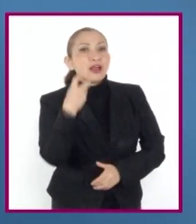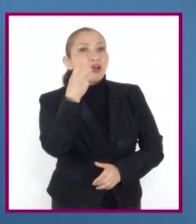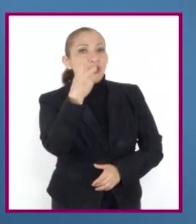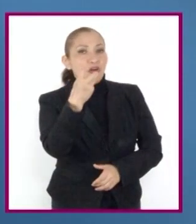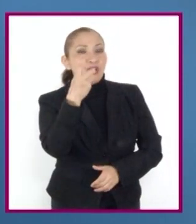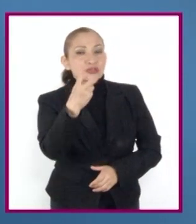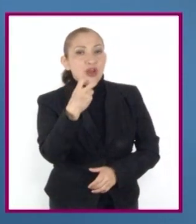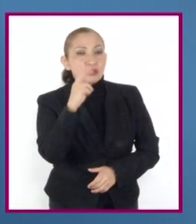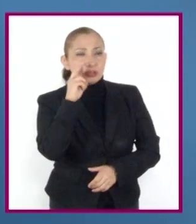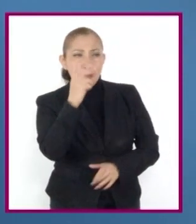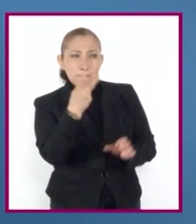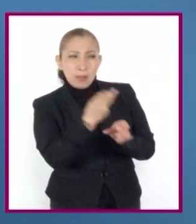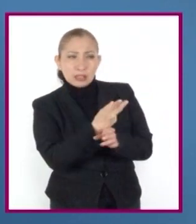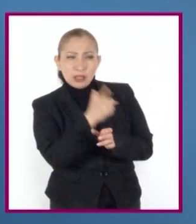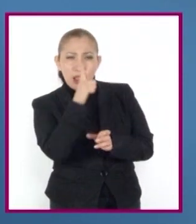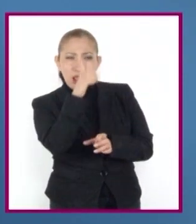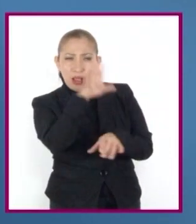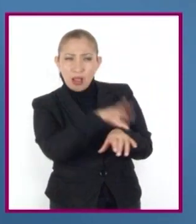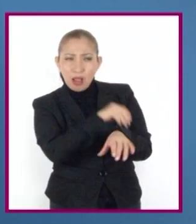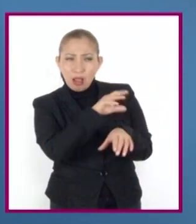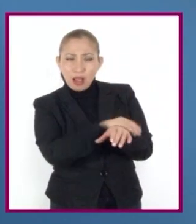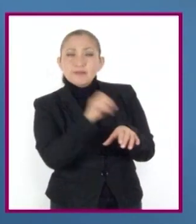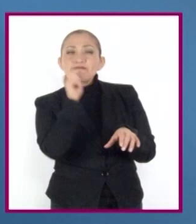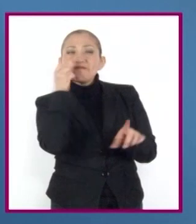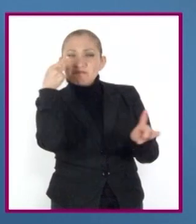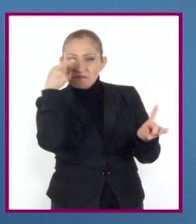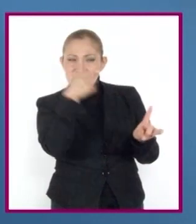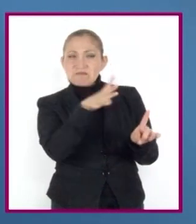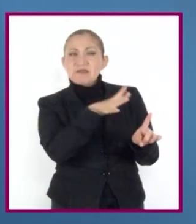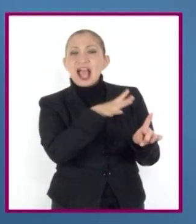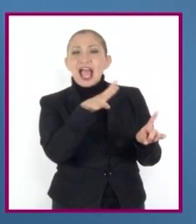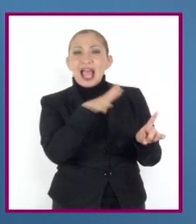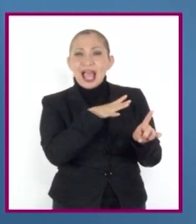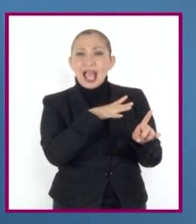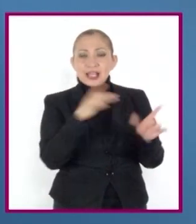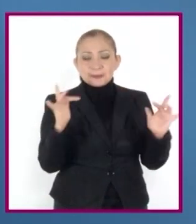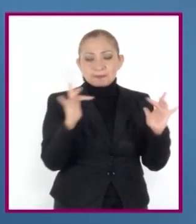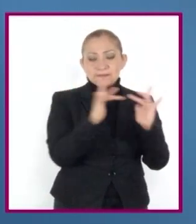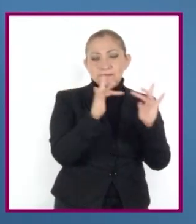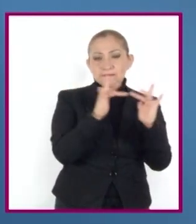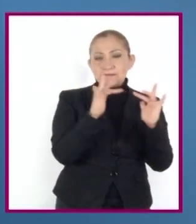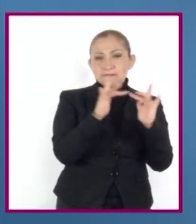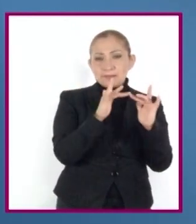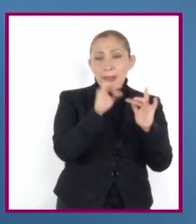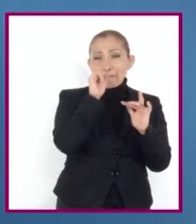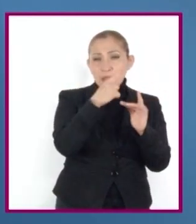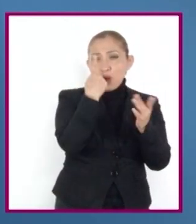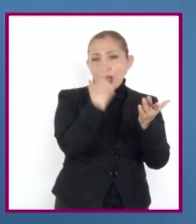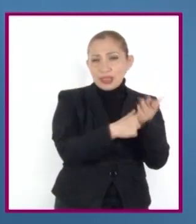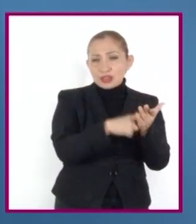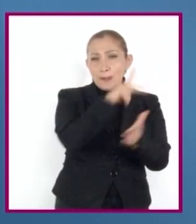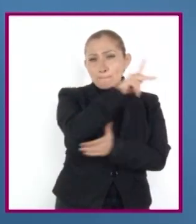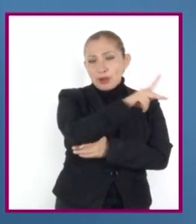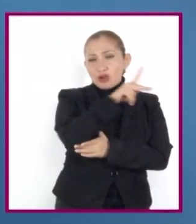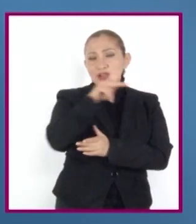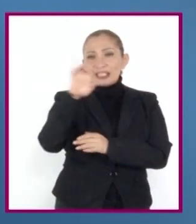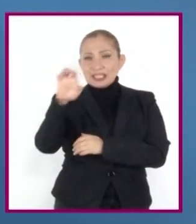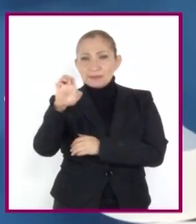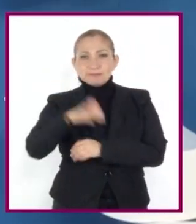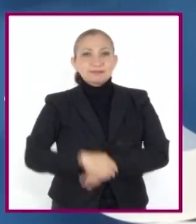tanto, los fenómenos eléctricos tienen relación directa con las interacciones de las partículas que componen al